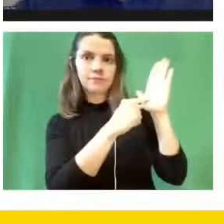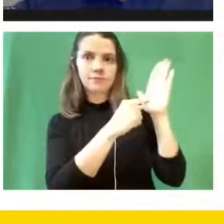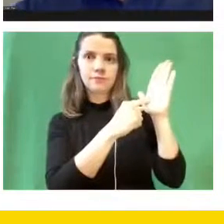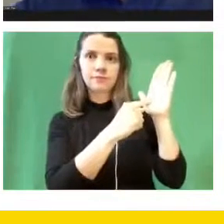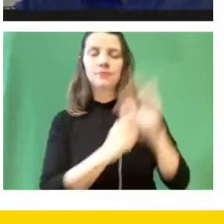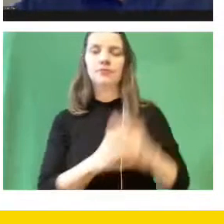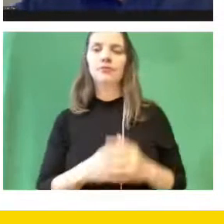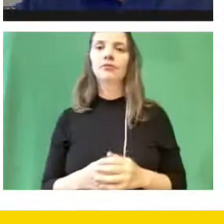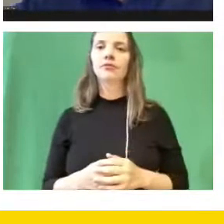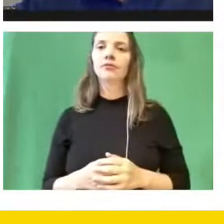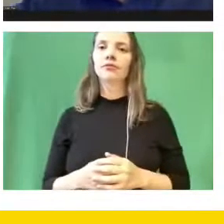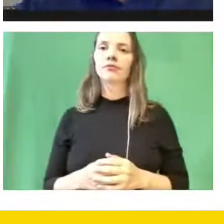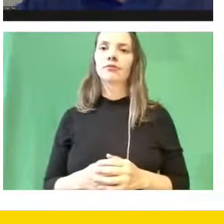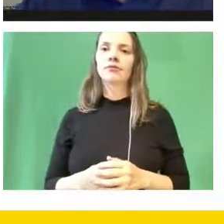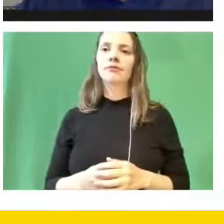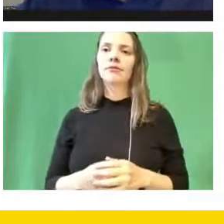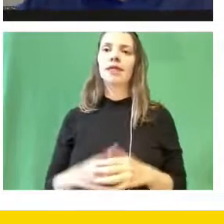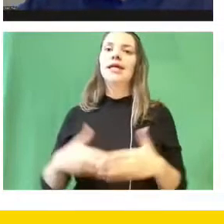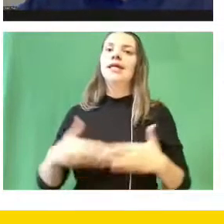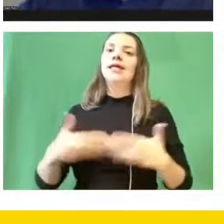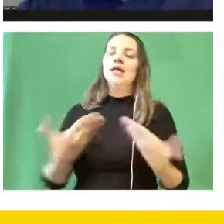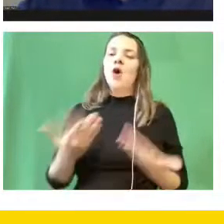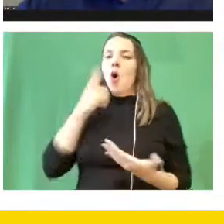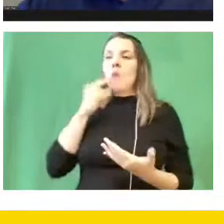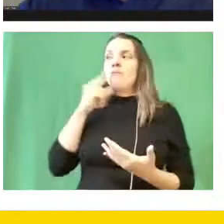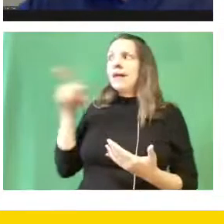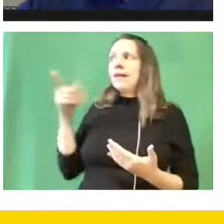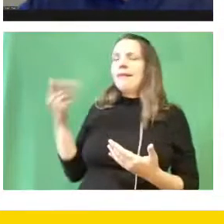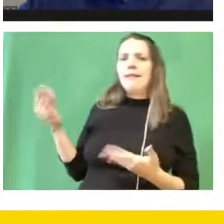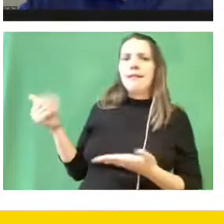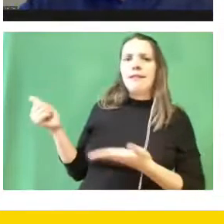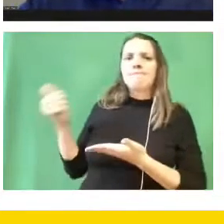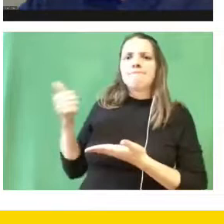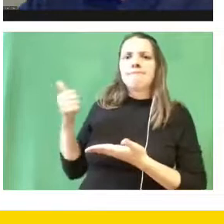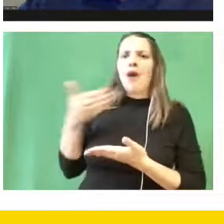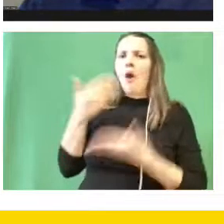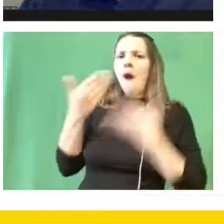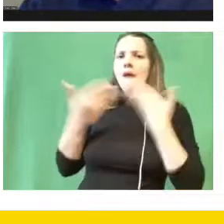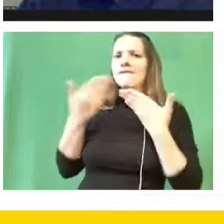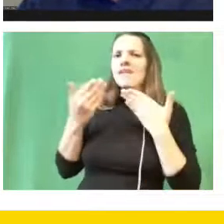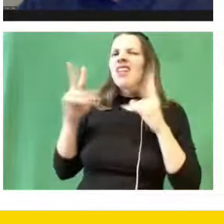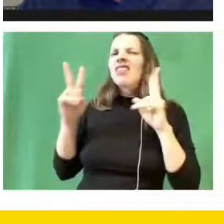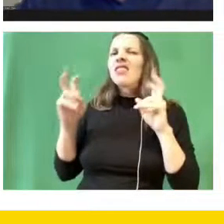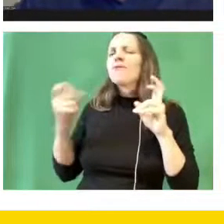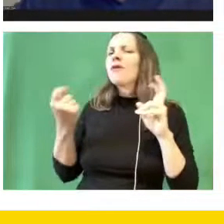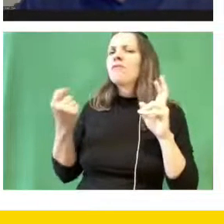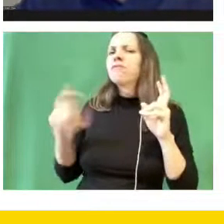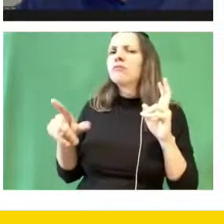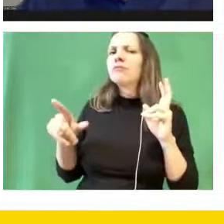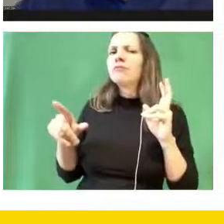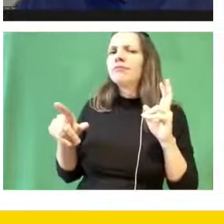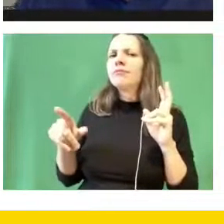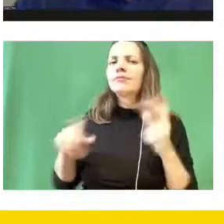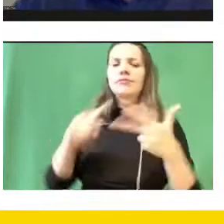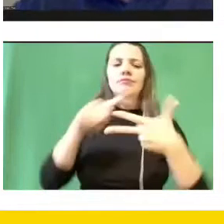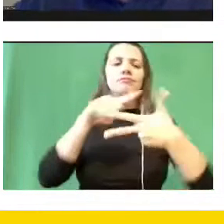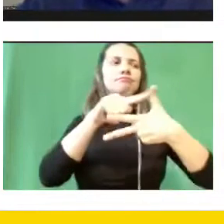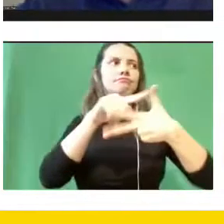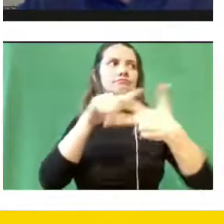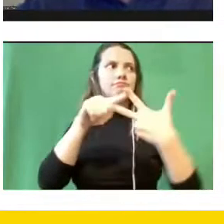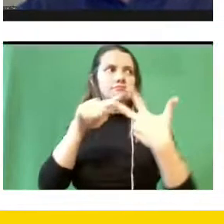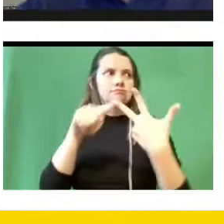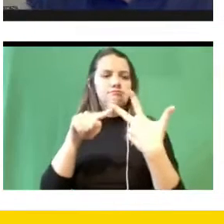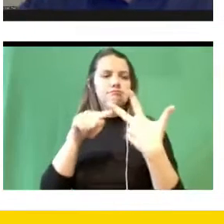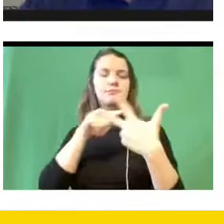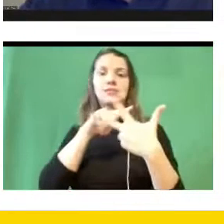Entonces, lo que yo vengo a hablar acá son de tres casualidades, pero que se juntan. Y es a propósito